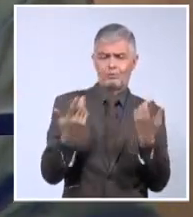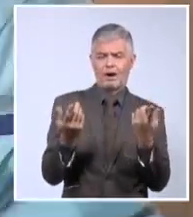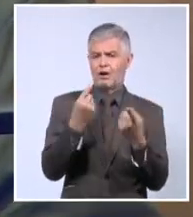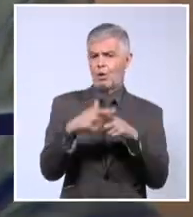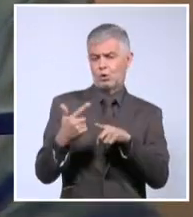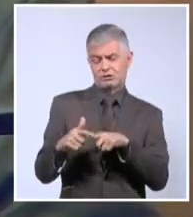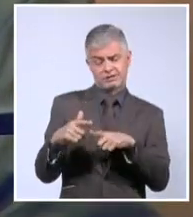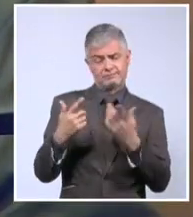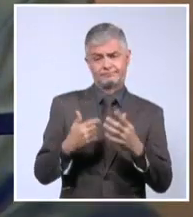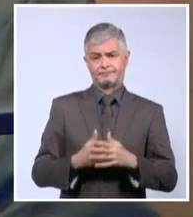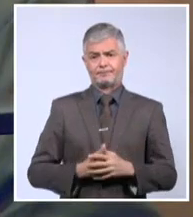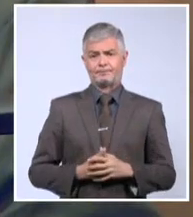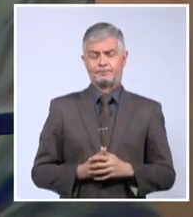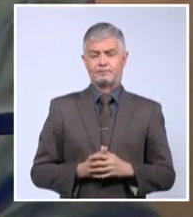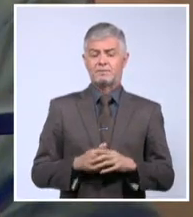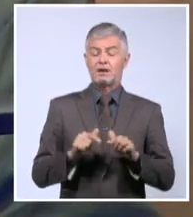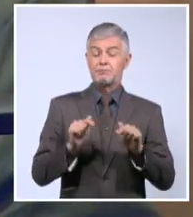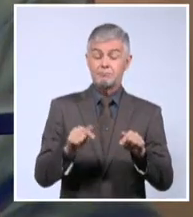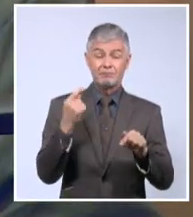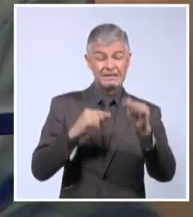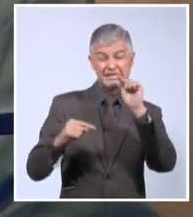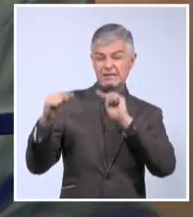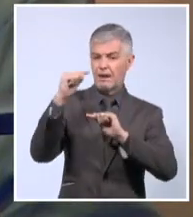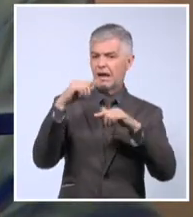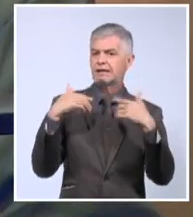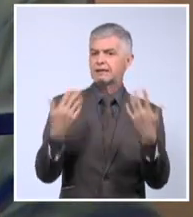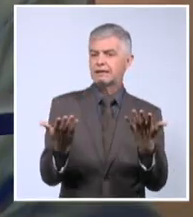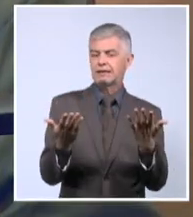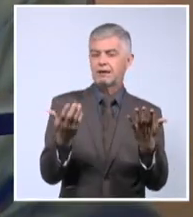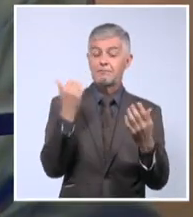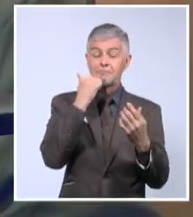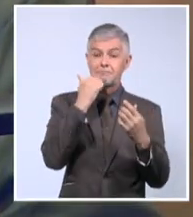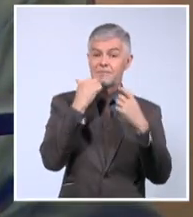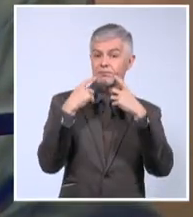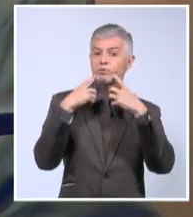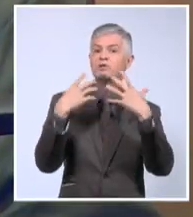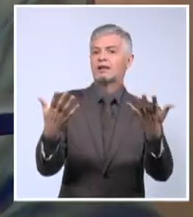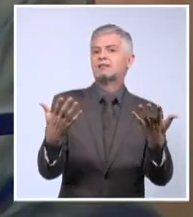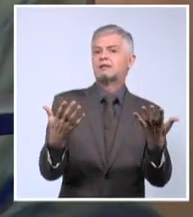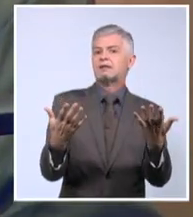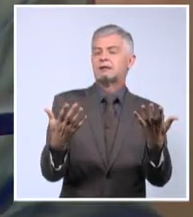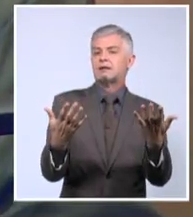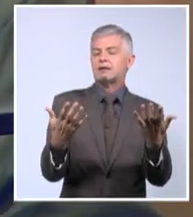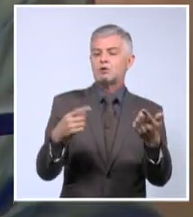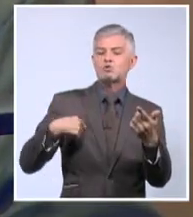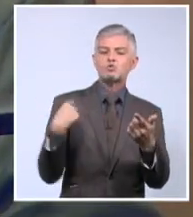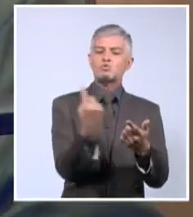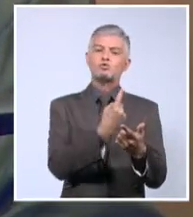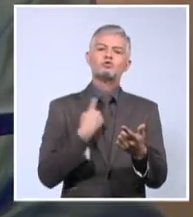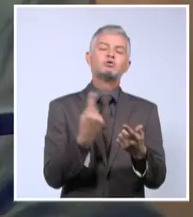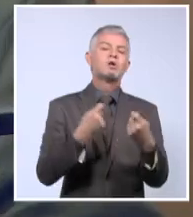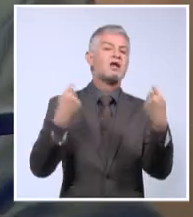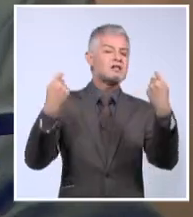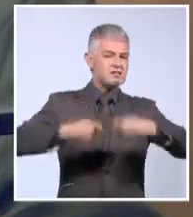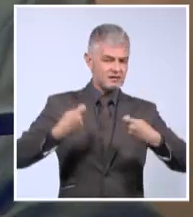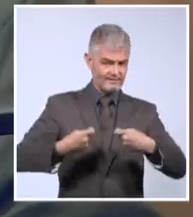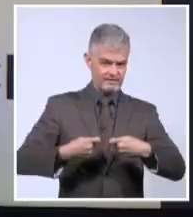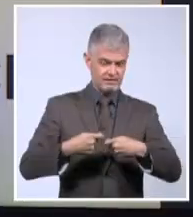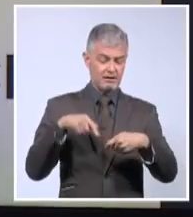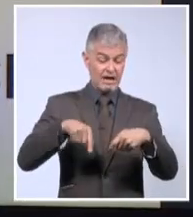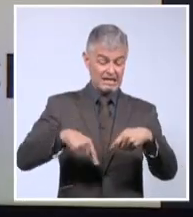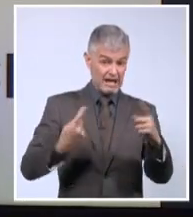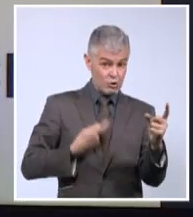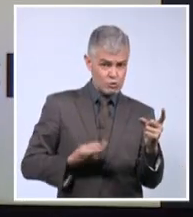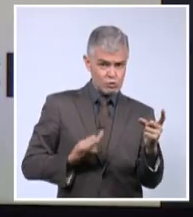etc. Y sobre todo, lo más importante es que nosotros tenemos que tener en esta batalla